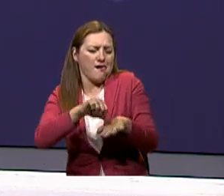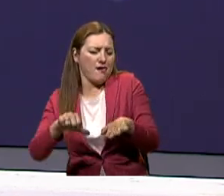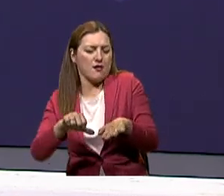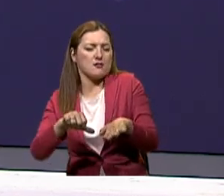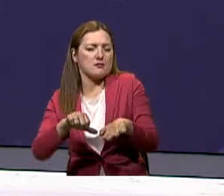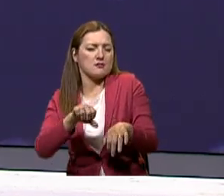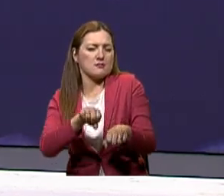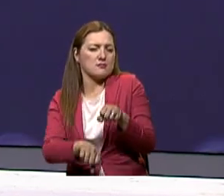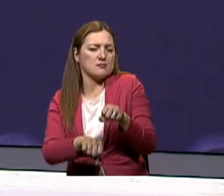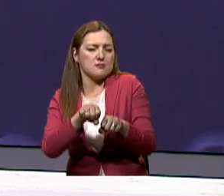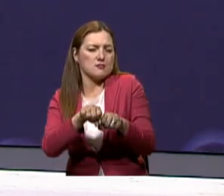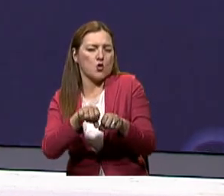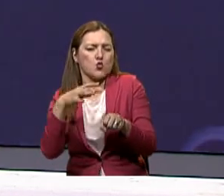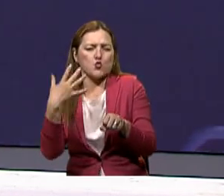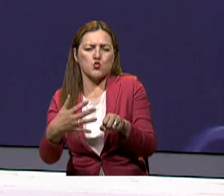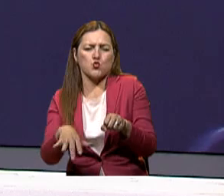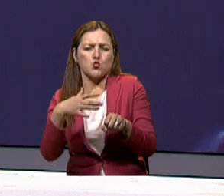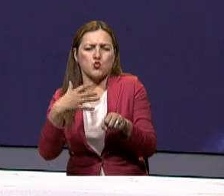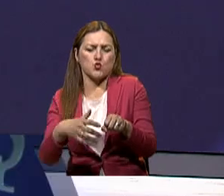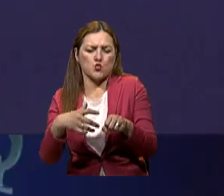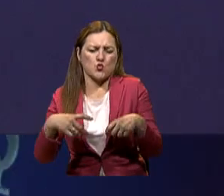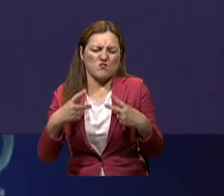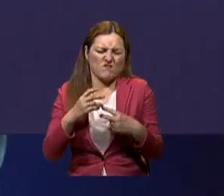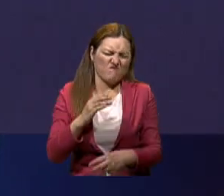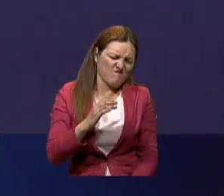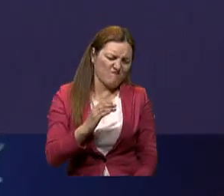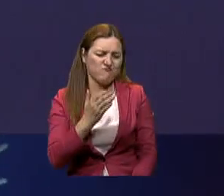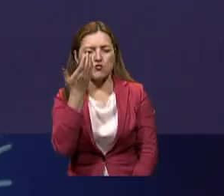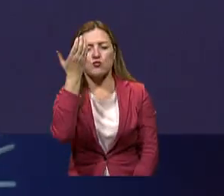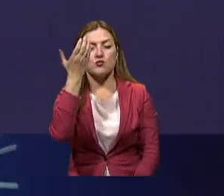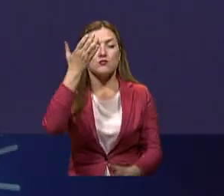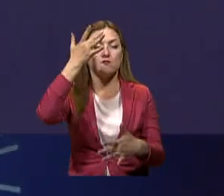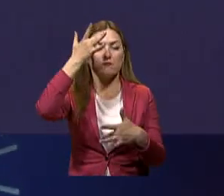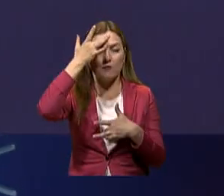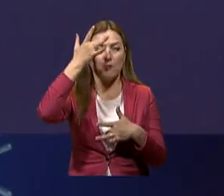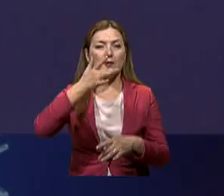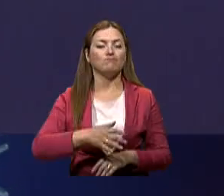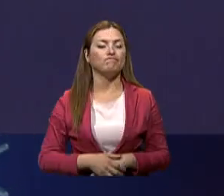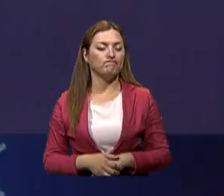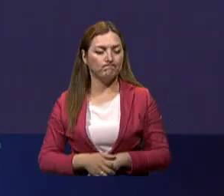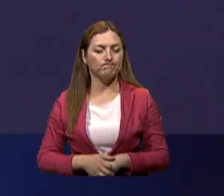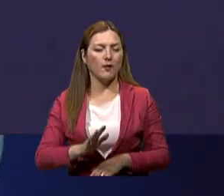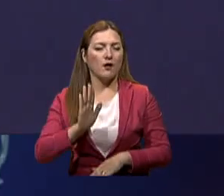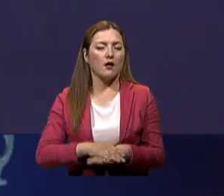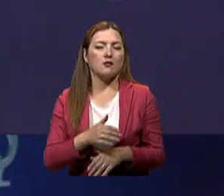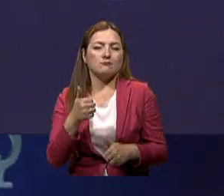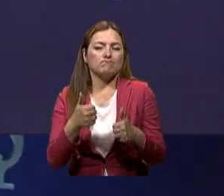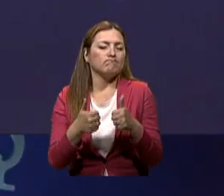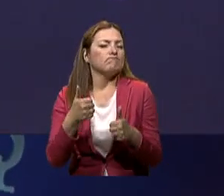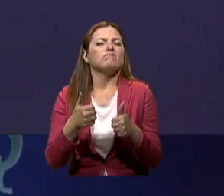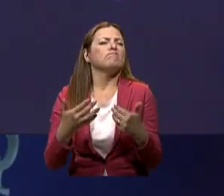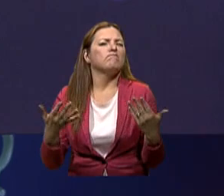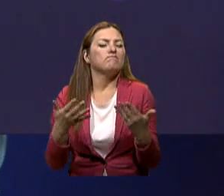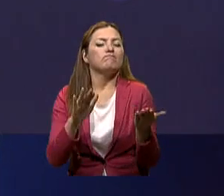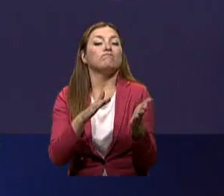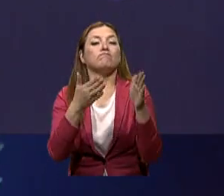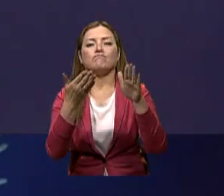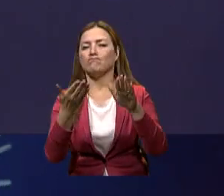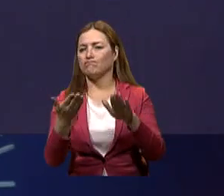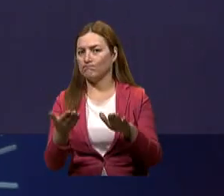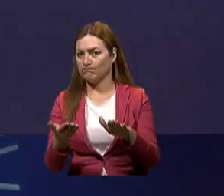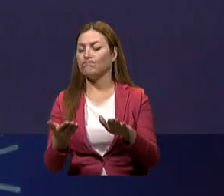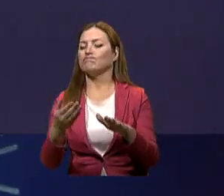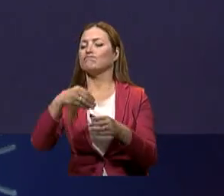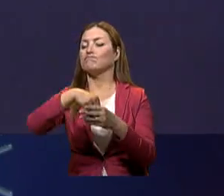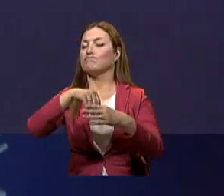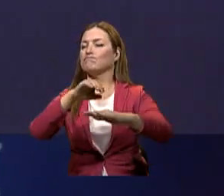impacto tremendo que genera en la vida de estos pacientes que tienen diabetes mellitus. Una de las principales causas de morbimortalidad en